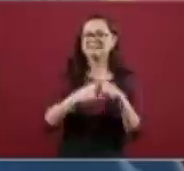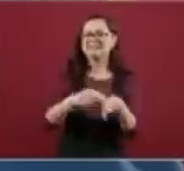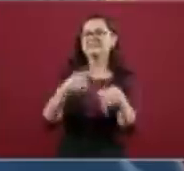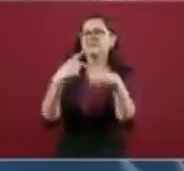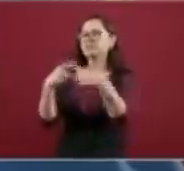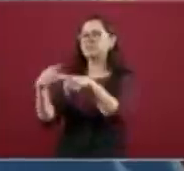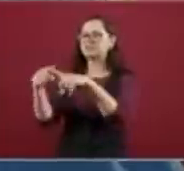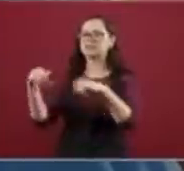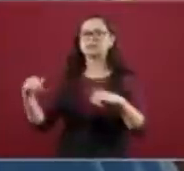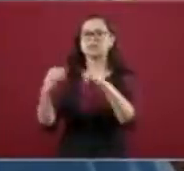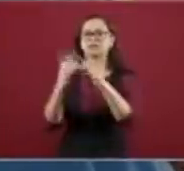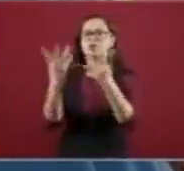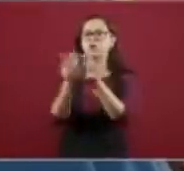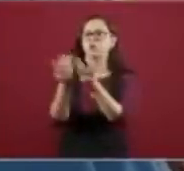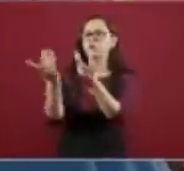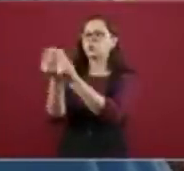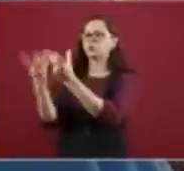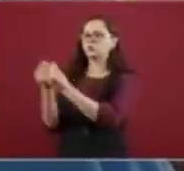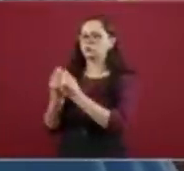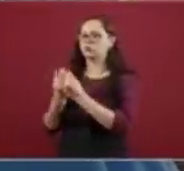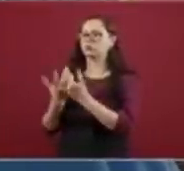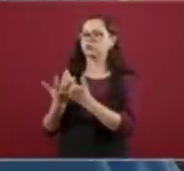de distintas instituciones. Pero lo